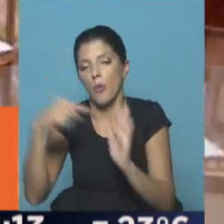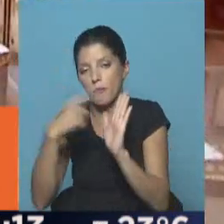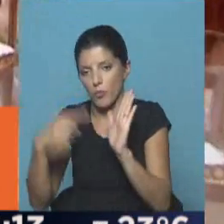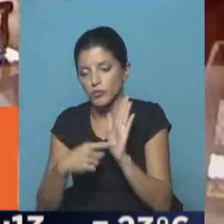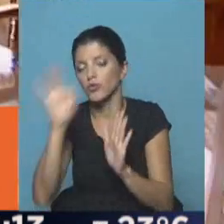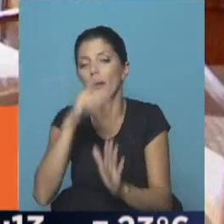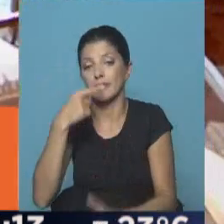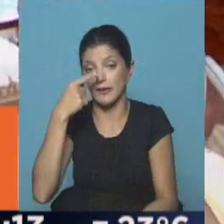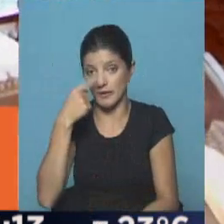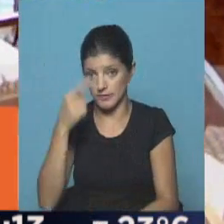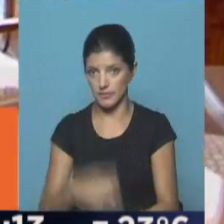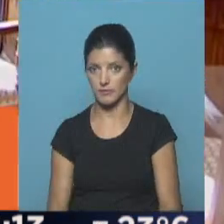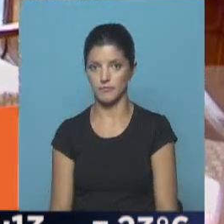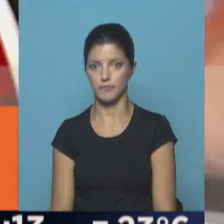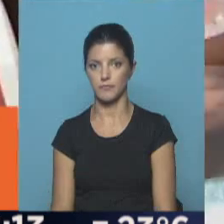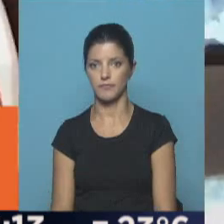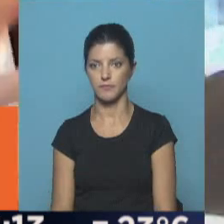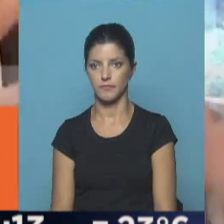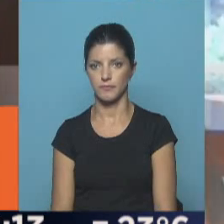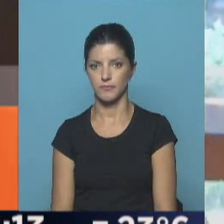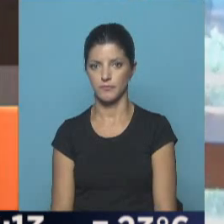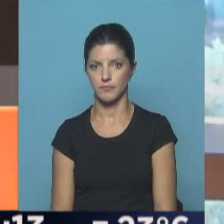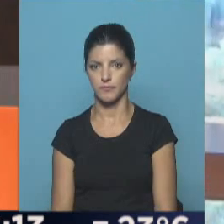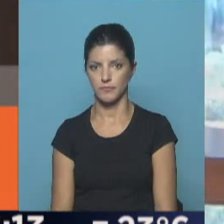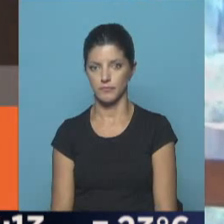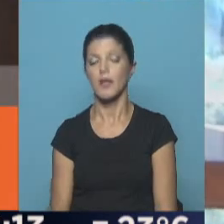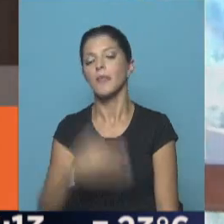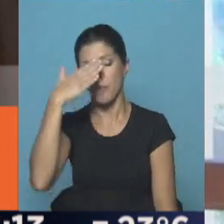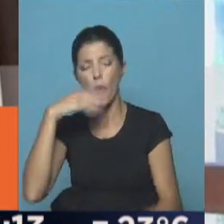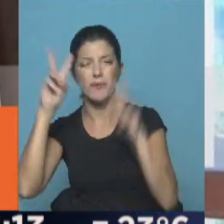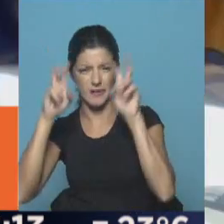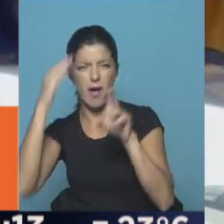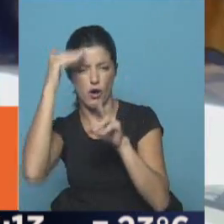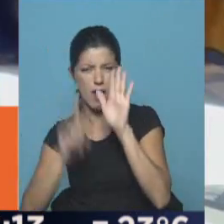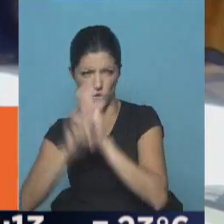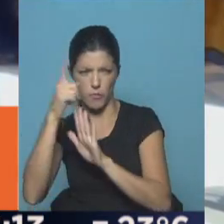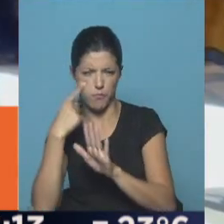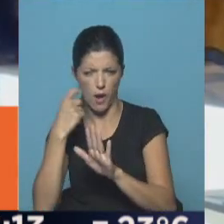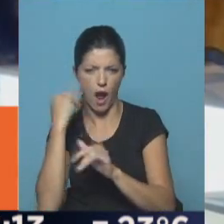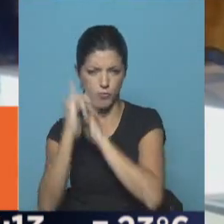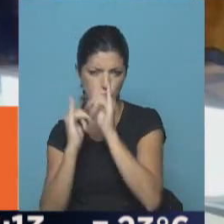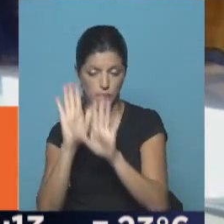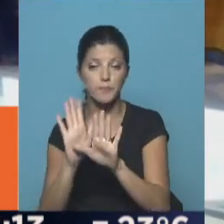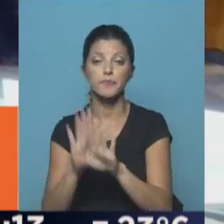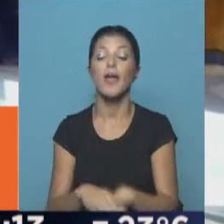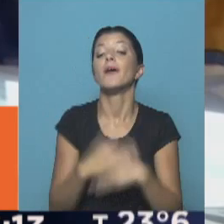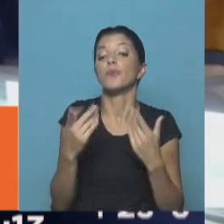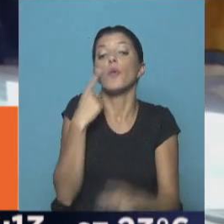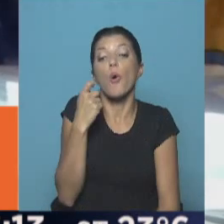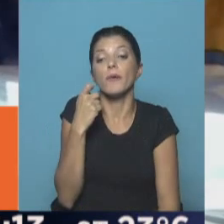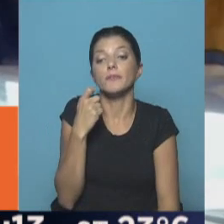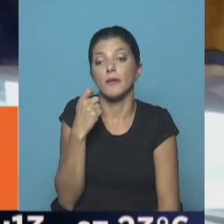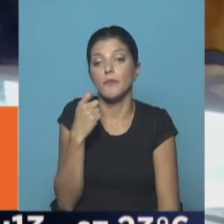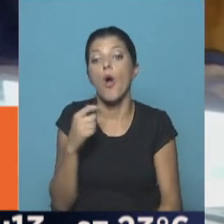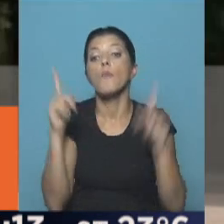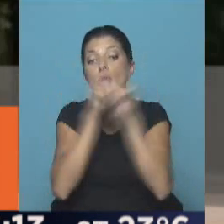Intereses, claro. Que después inclusive vamos a ver seguramente cuando tratemos Corea del Norte, pero evidentemente hay complicaciones en la política. Esto no es nuevo,